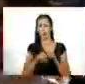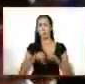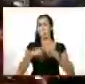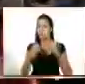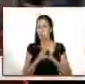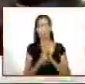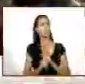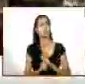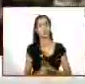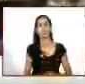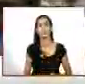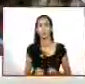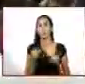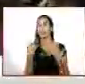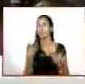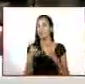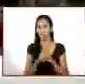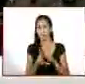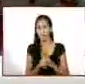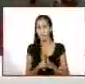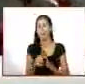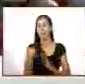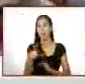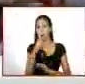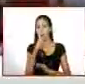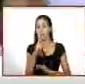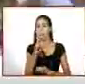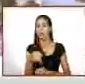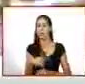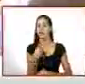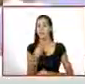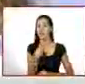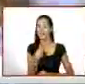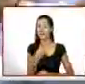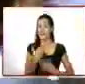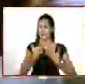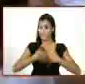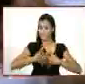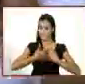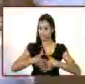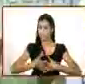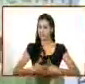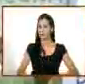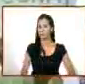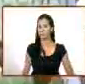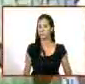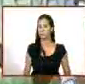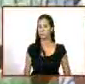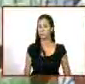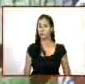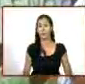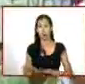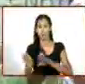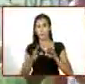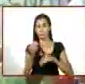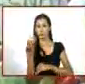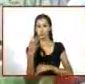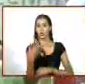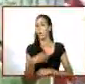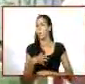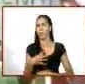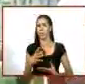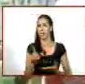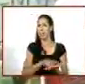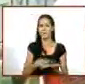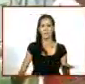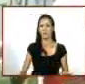el gobierno, ya que violó numerosas leyes, entre ellas la que establece que una empresa avalada por su creación por el Congreso no puede ser disuelta